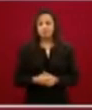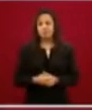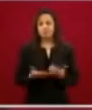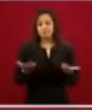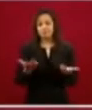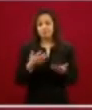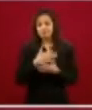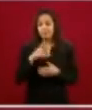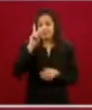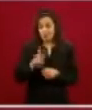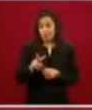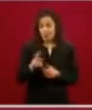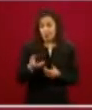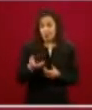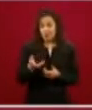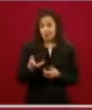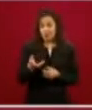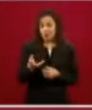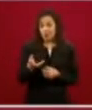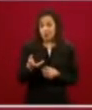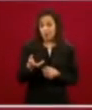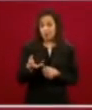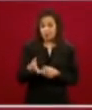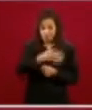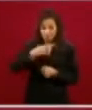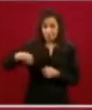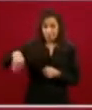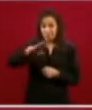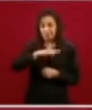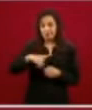venimos de un movimiento de izquierda